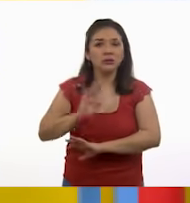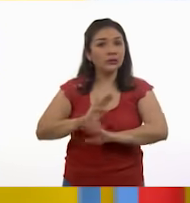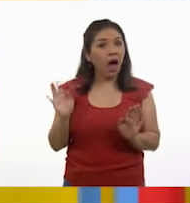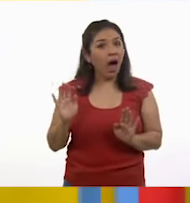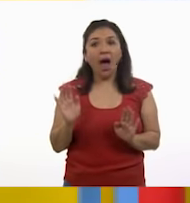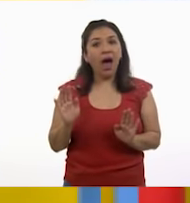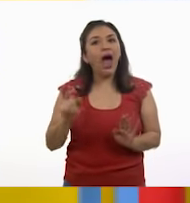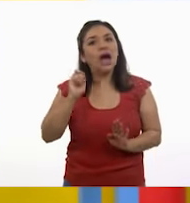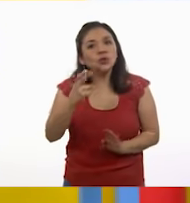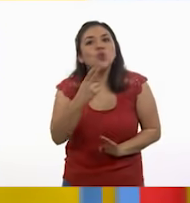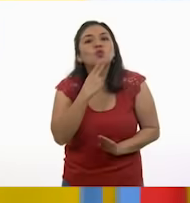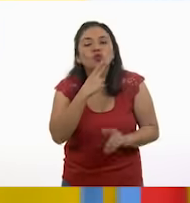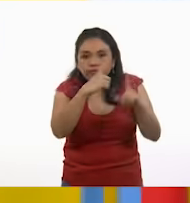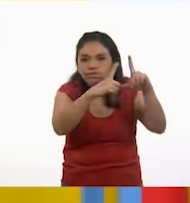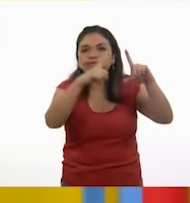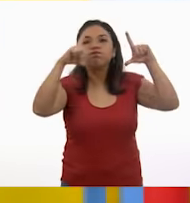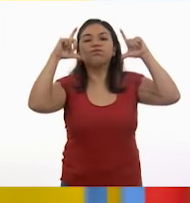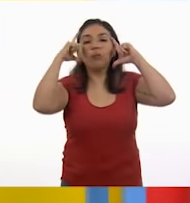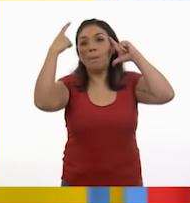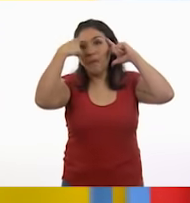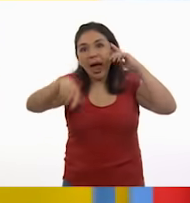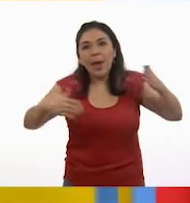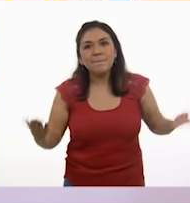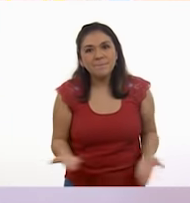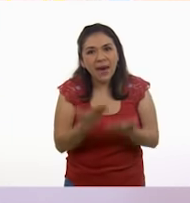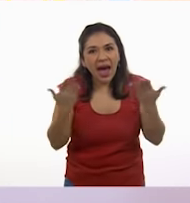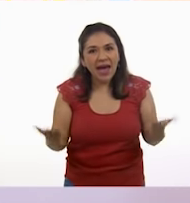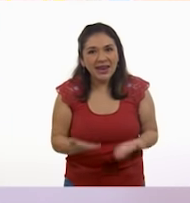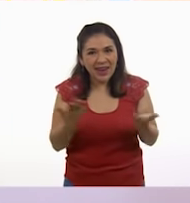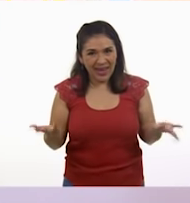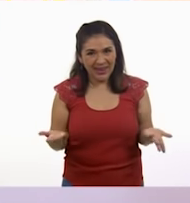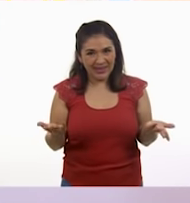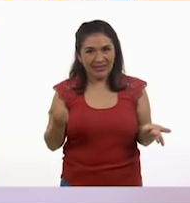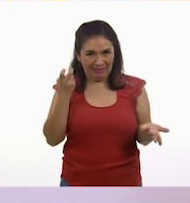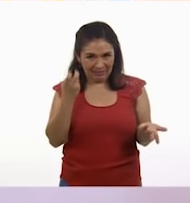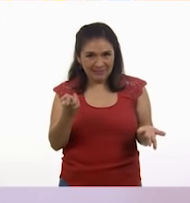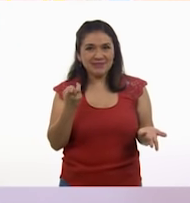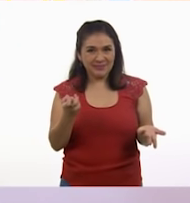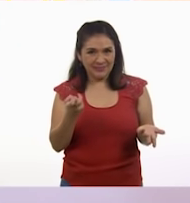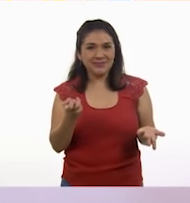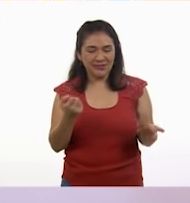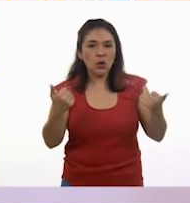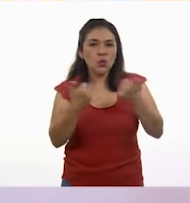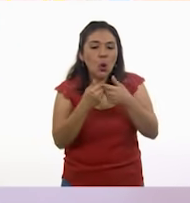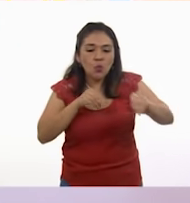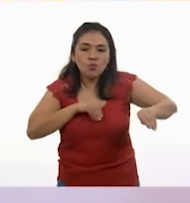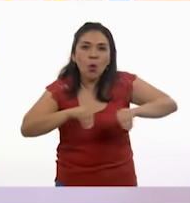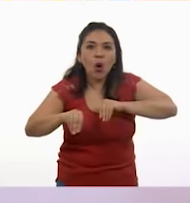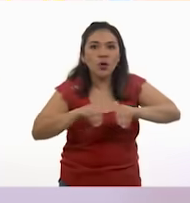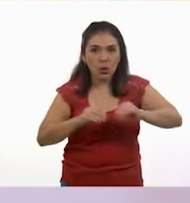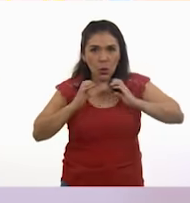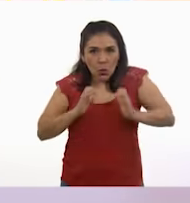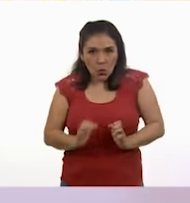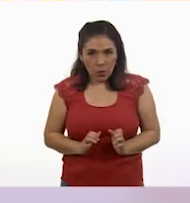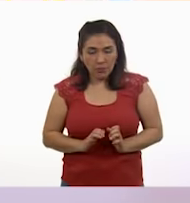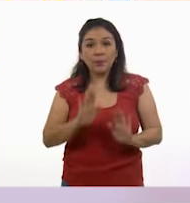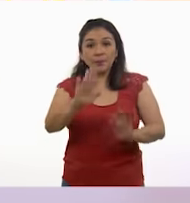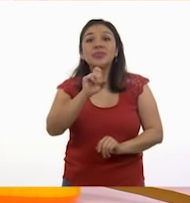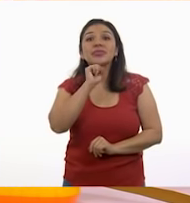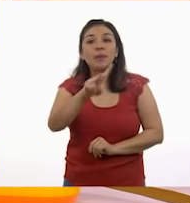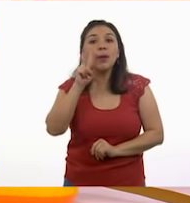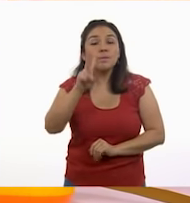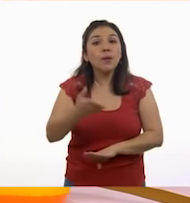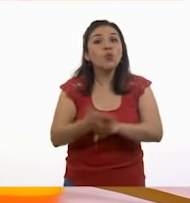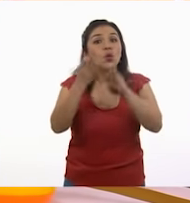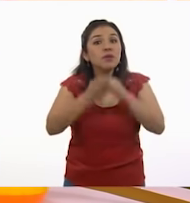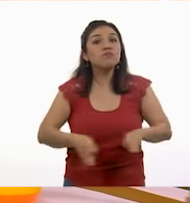también tienen un uso que es el el uso de en la danza en la danza y a través del movimiento y también aprendimos un dato